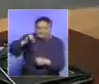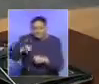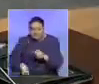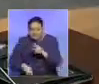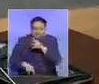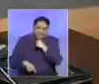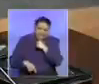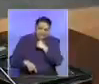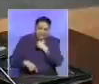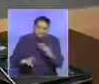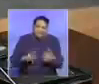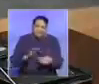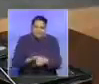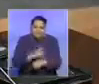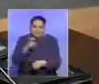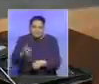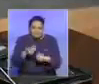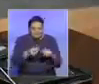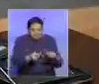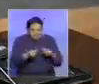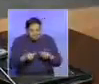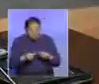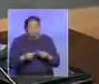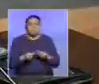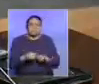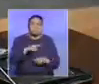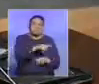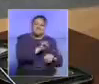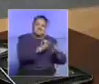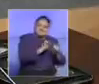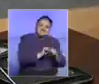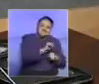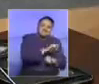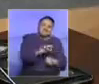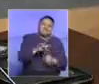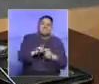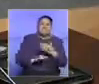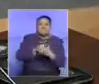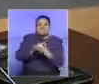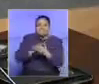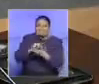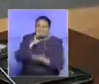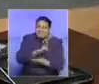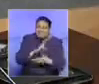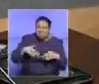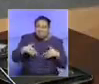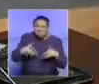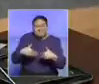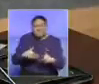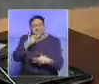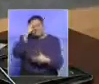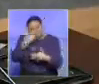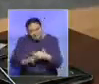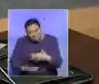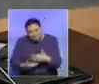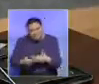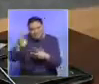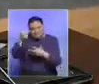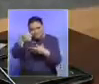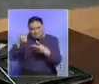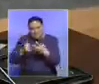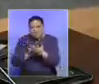local de ahí que al así haberlo hecho la responsable transgredió los principios de definitividad y certeza en consecuencia en cada